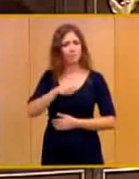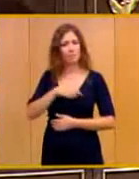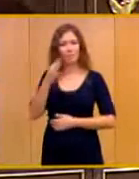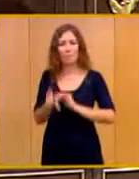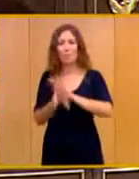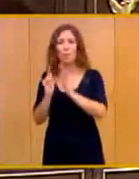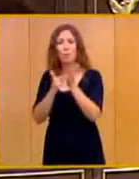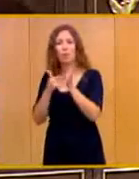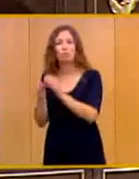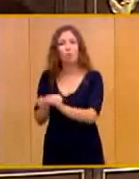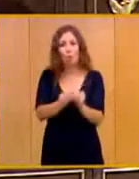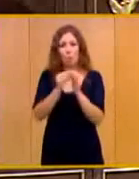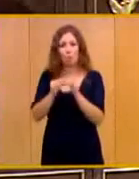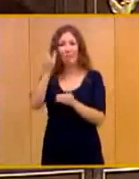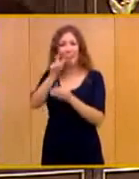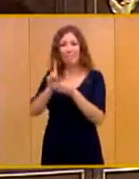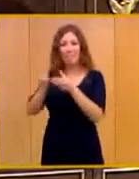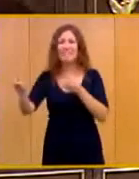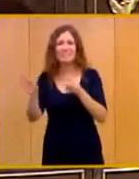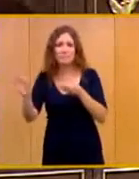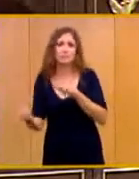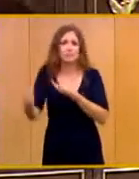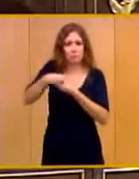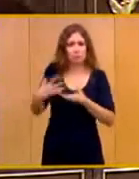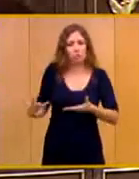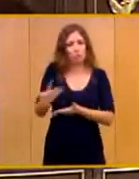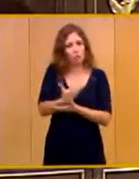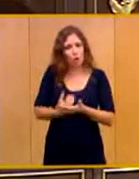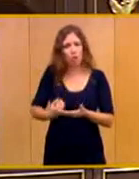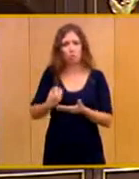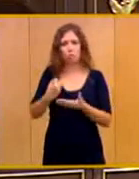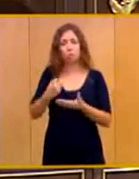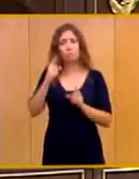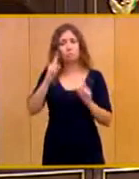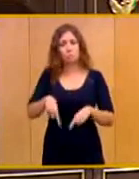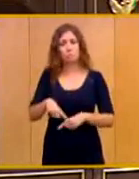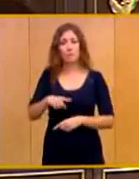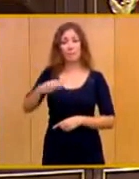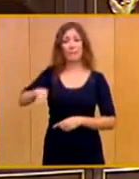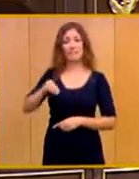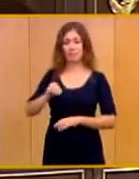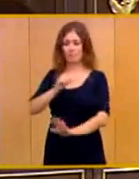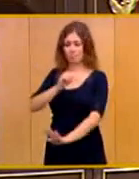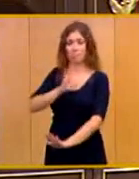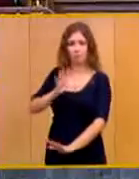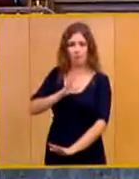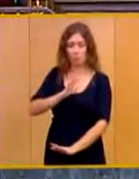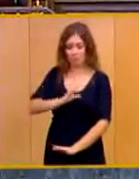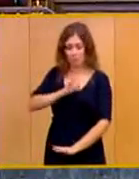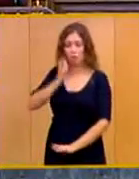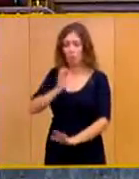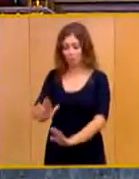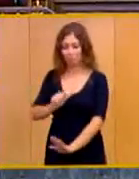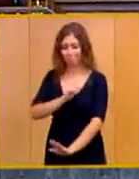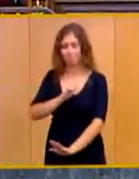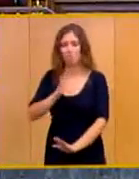que quepamos todos, en el que se respeten los consensos. Señor Rajoy, un